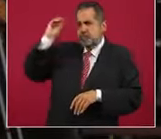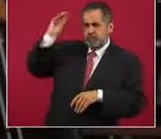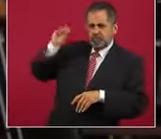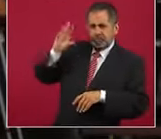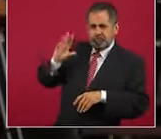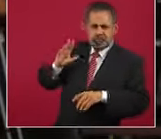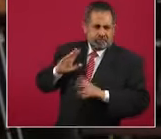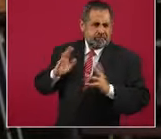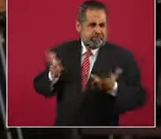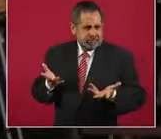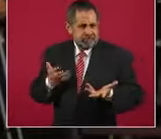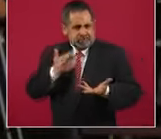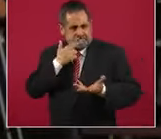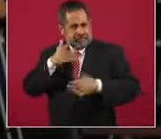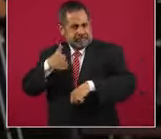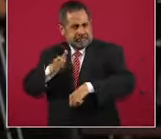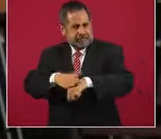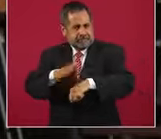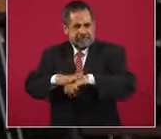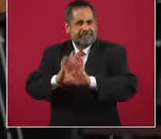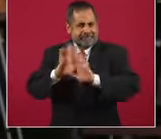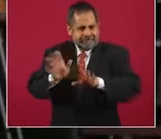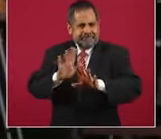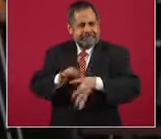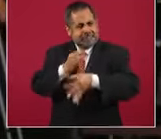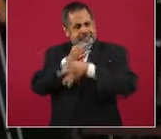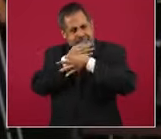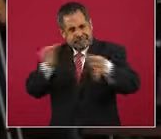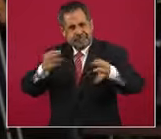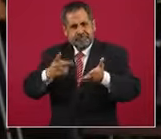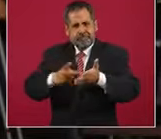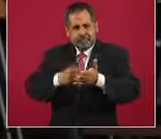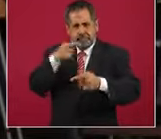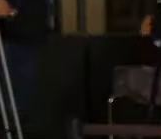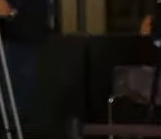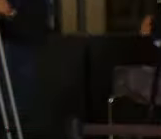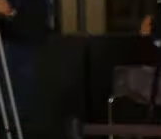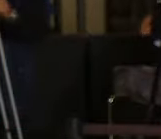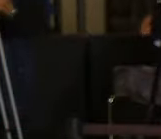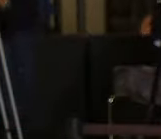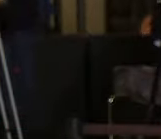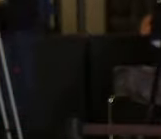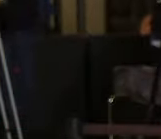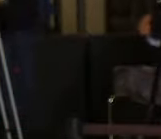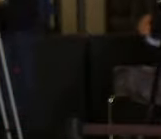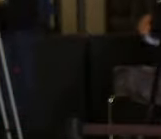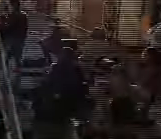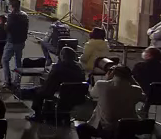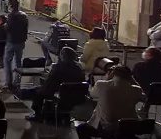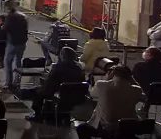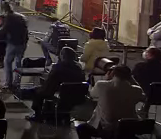el llamado, presidente, anunciando ya, decretando ya un semáforo rojo en la Ciudad de México?